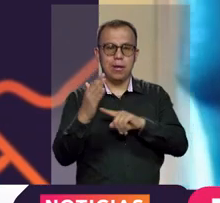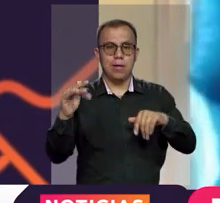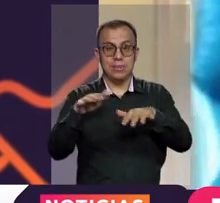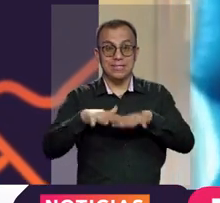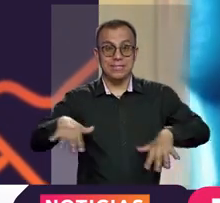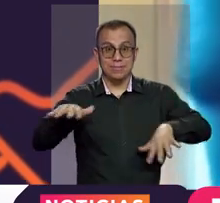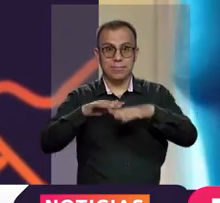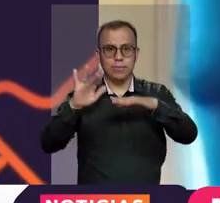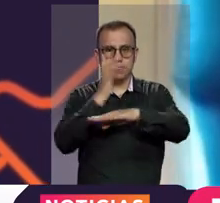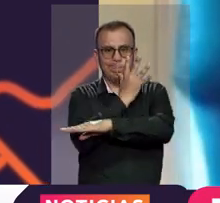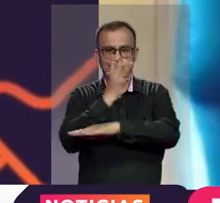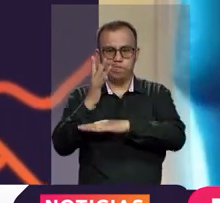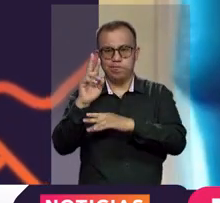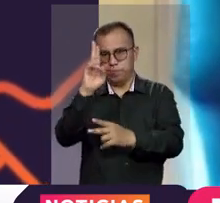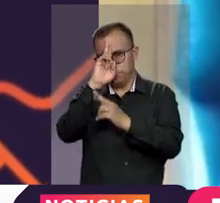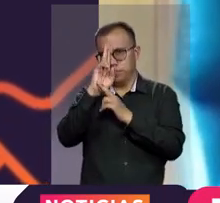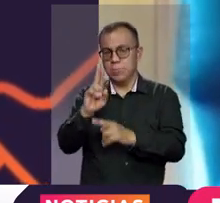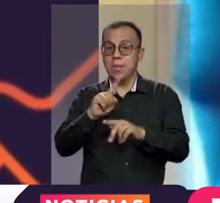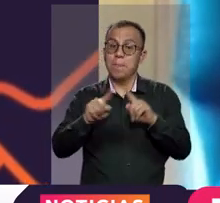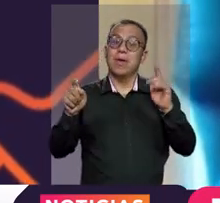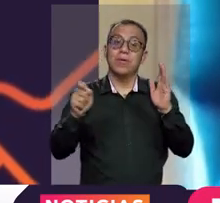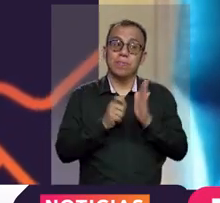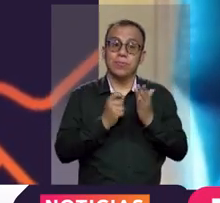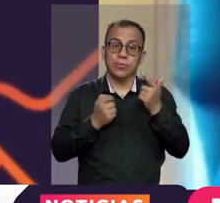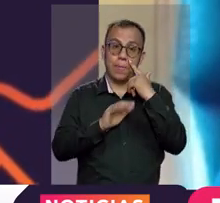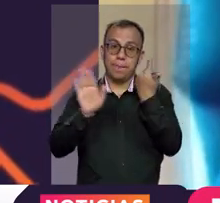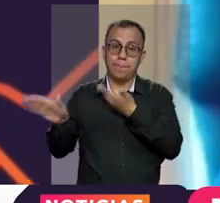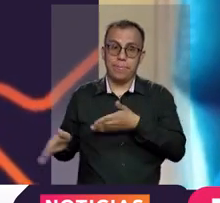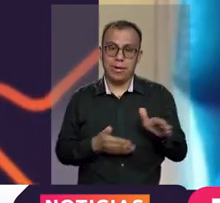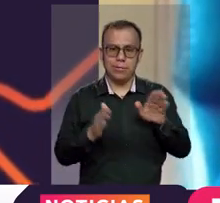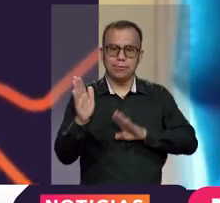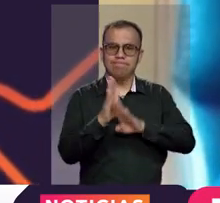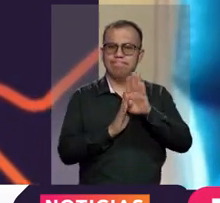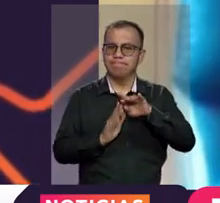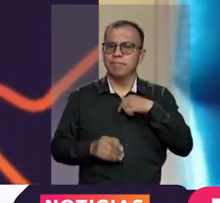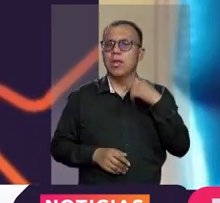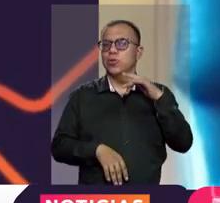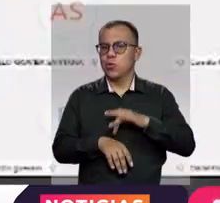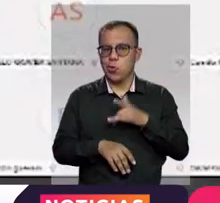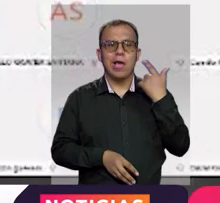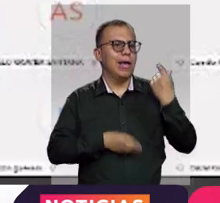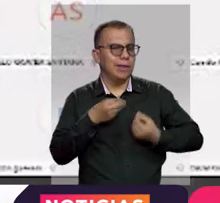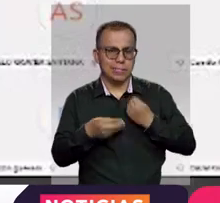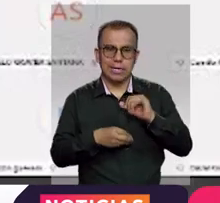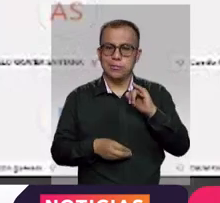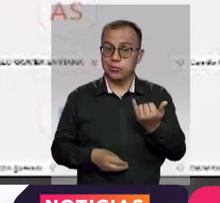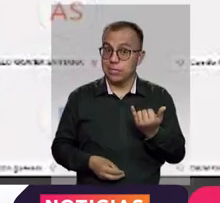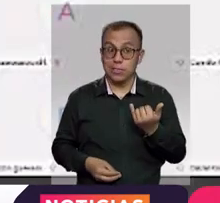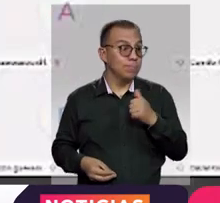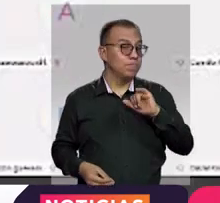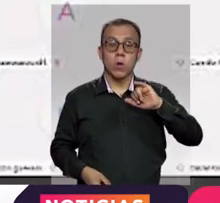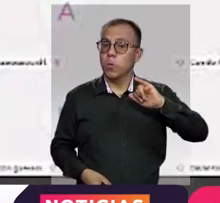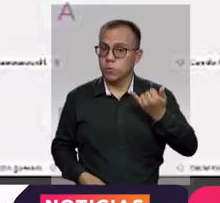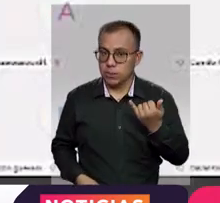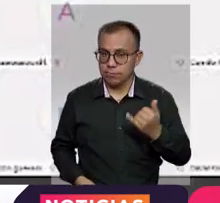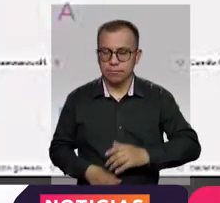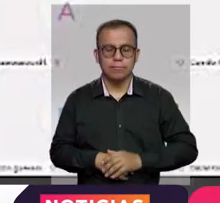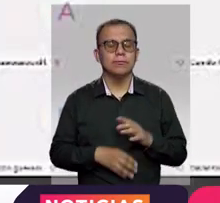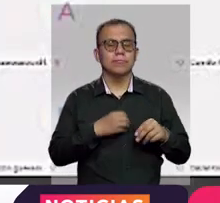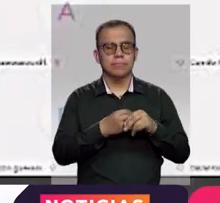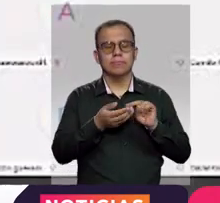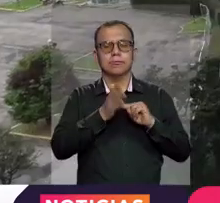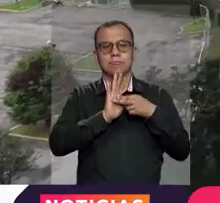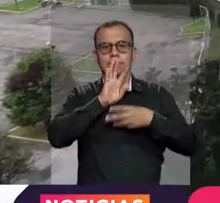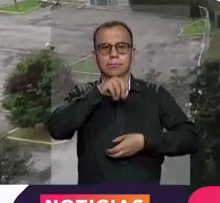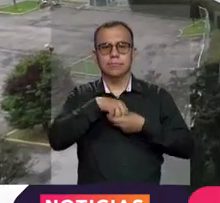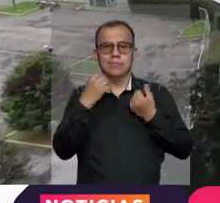ambiental y de respeto por la participación, pero en este plan de desarrollo hay que hacerlo sí o sí. La Comisión Accidental del Consejo, que hace seguimiento al